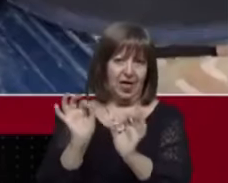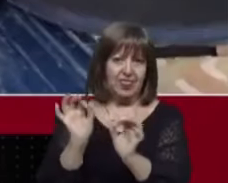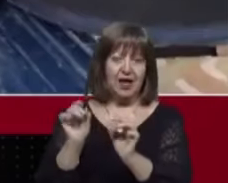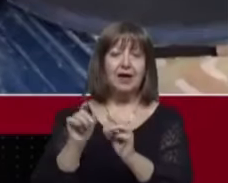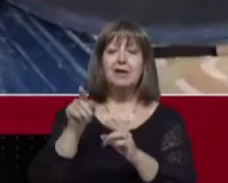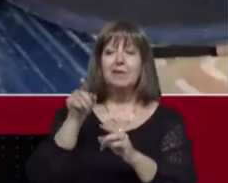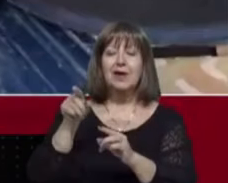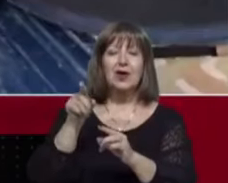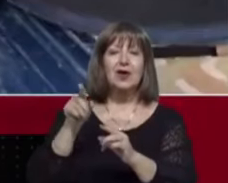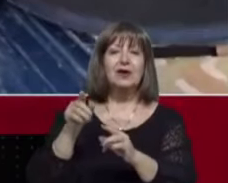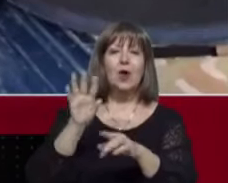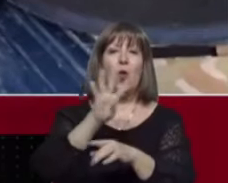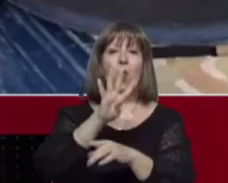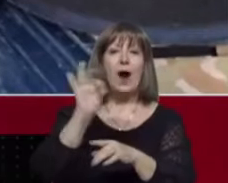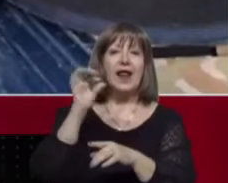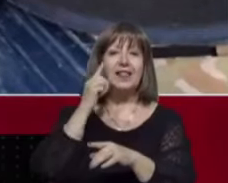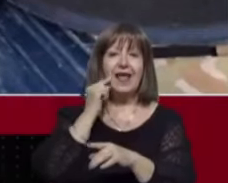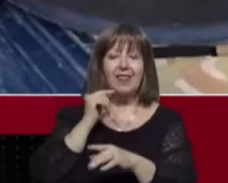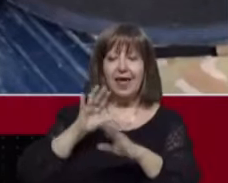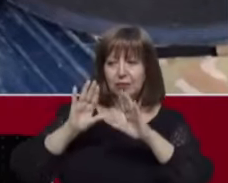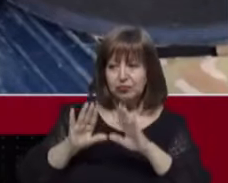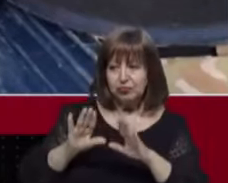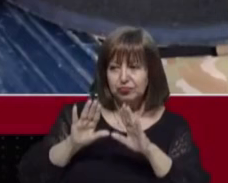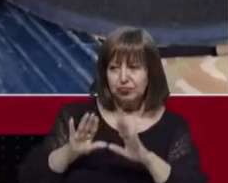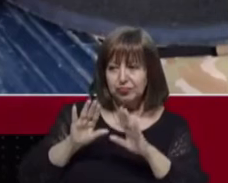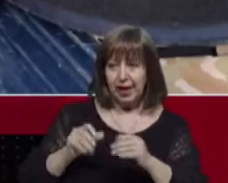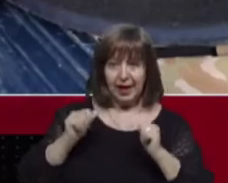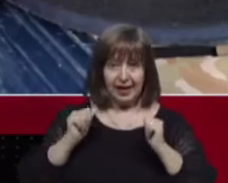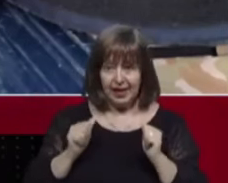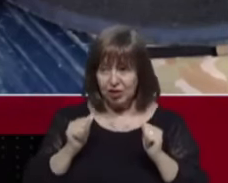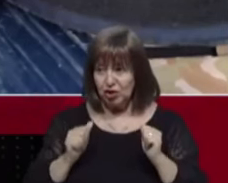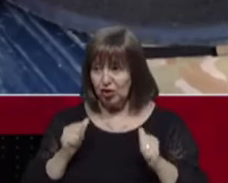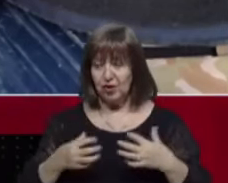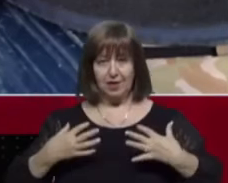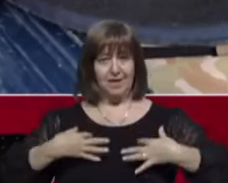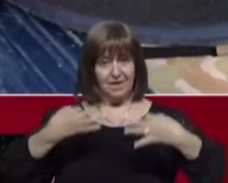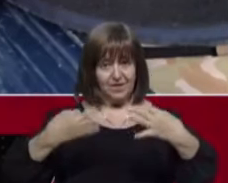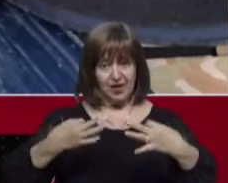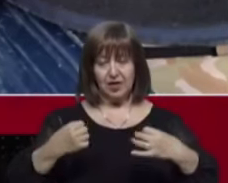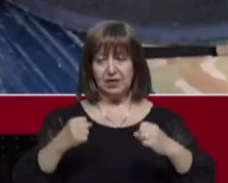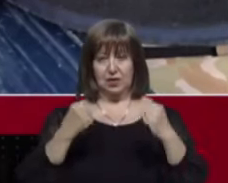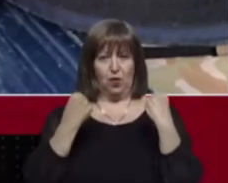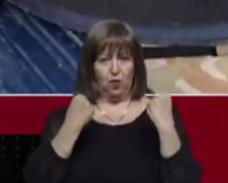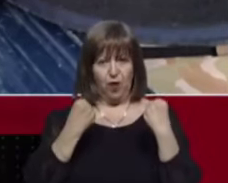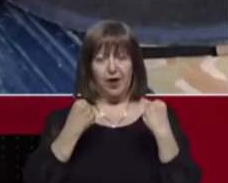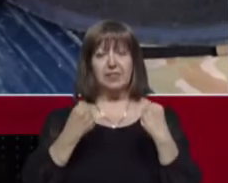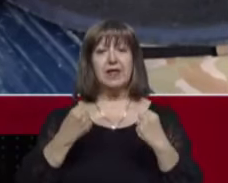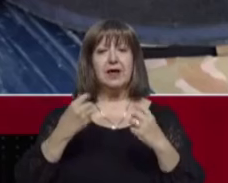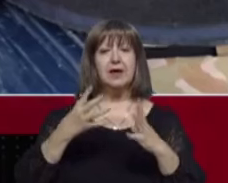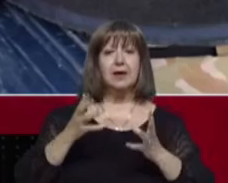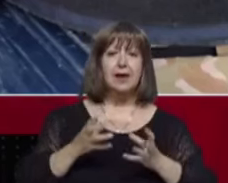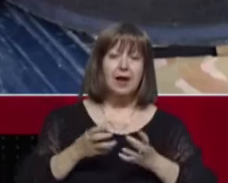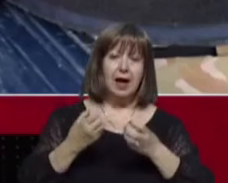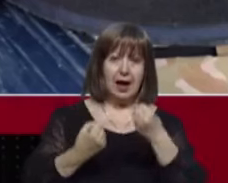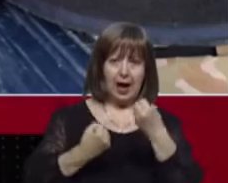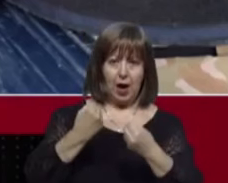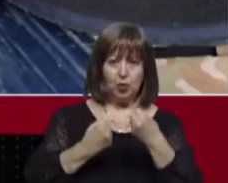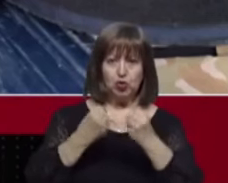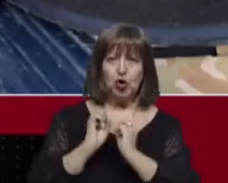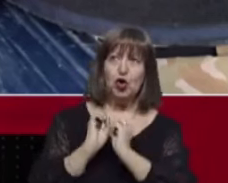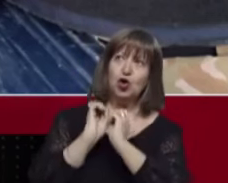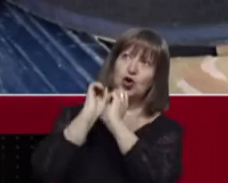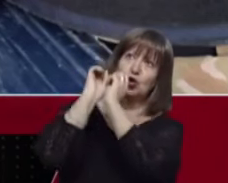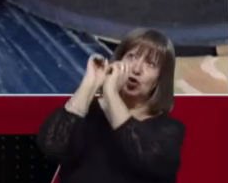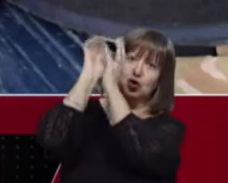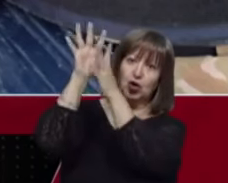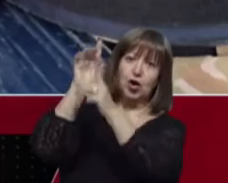del norte argentino y seguramente en los próximos días, cuando ya se constate que está en un 100% en condiciones, será trasladado hacia